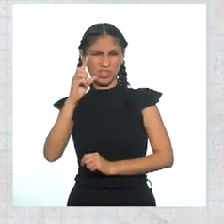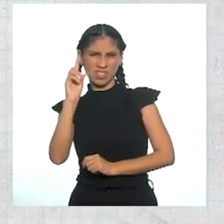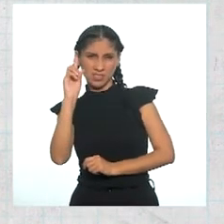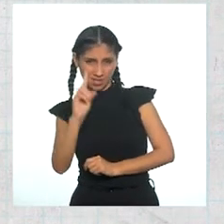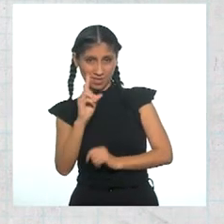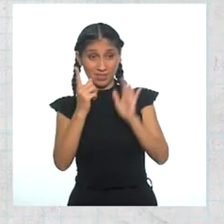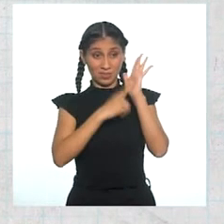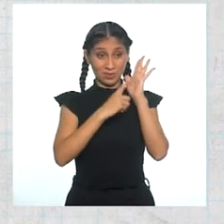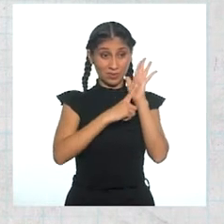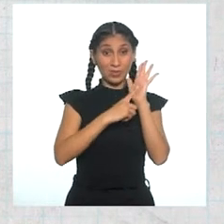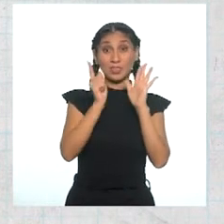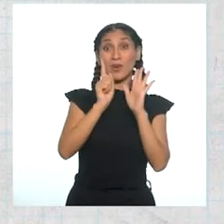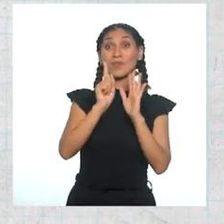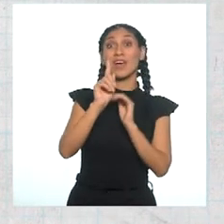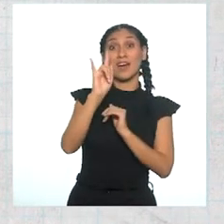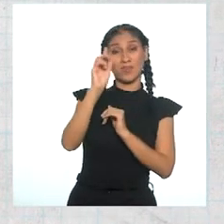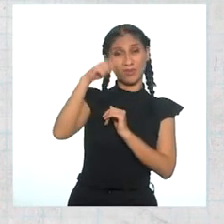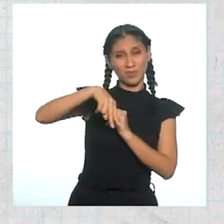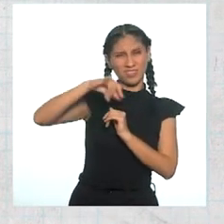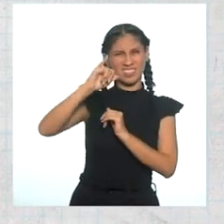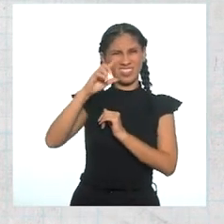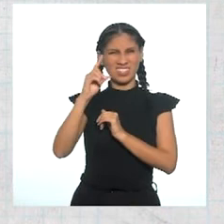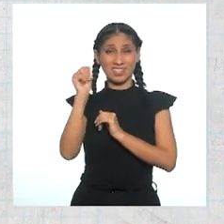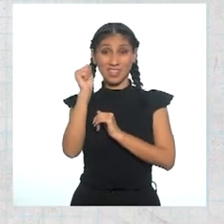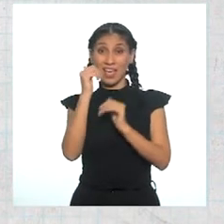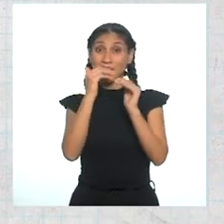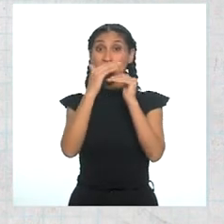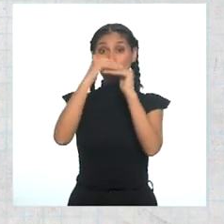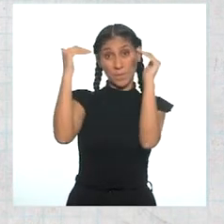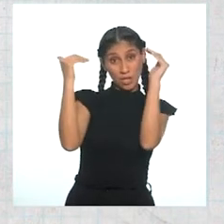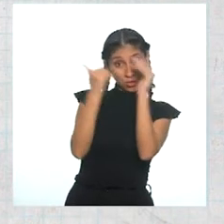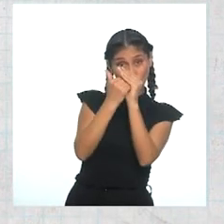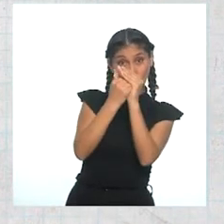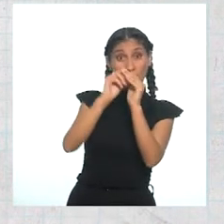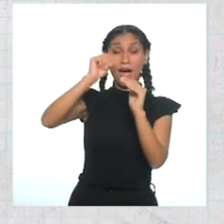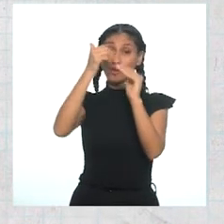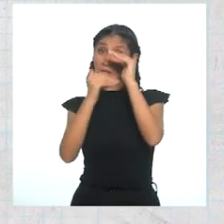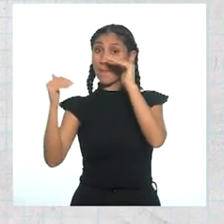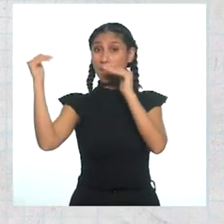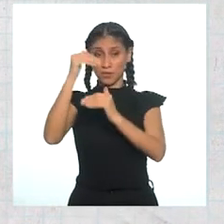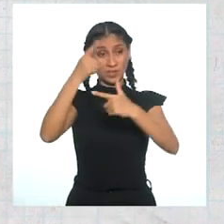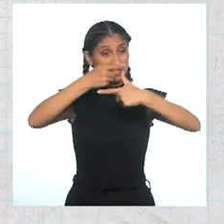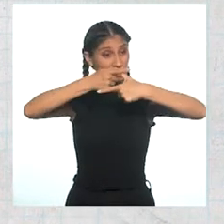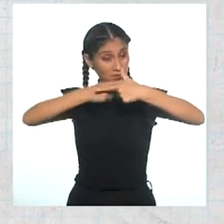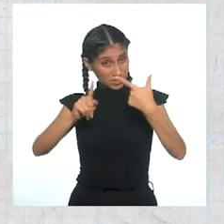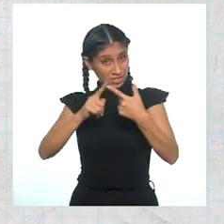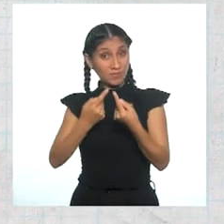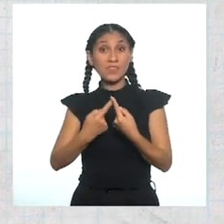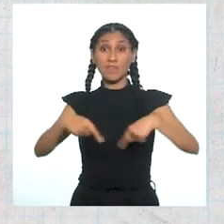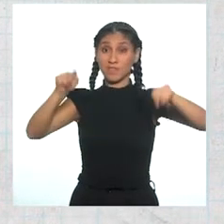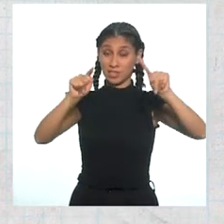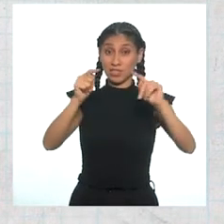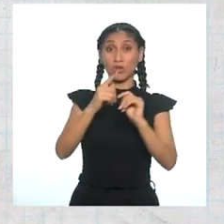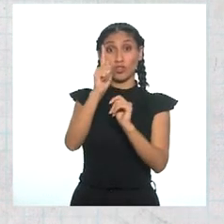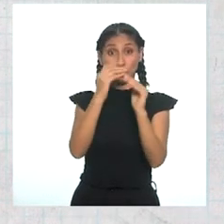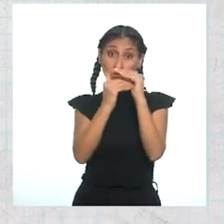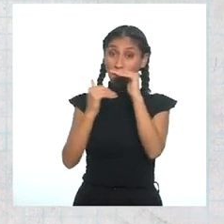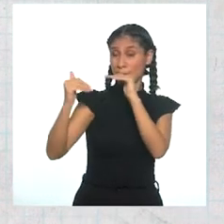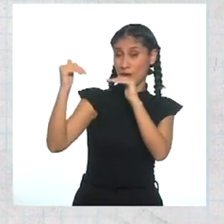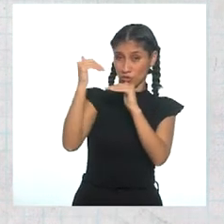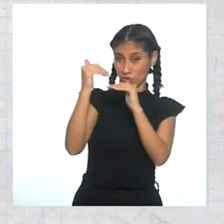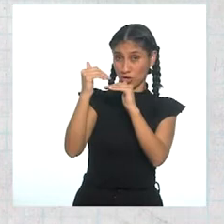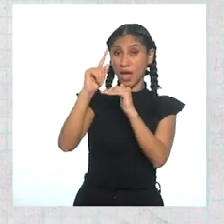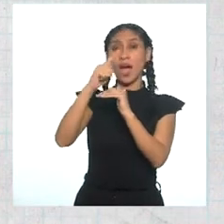unidad menor a una mayor, se divide. Y cuando es de una mayor a una menor,